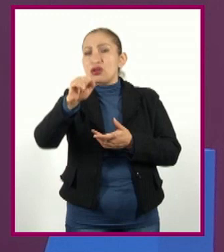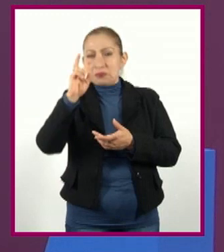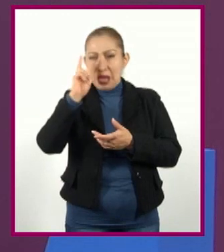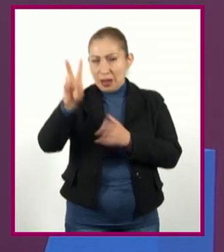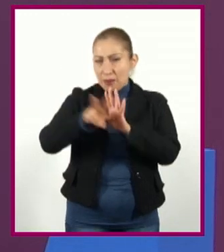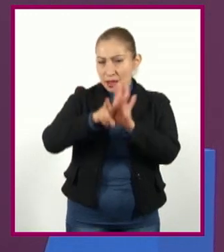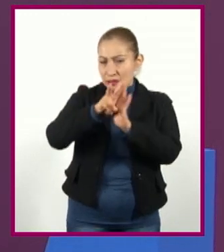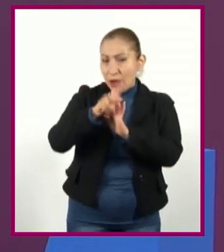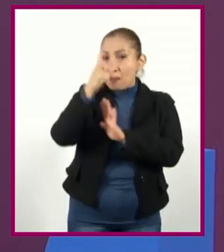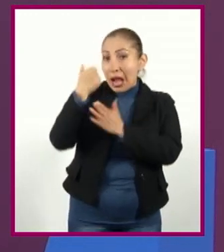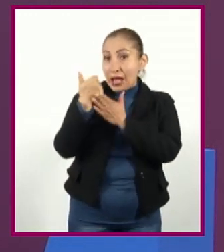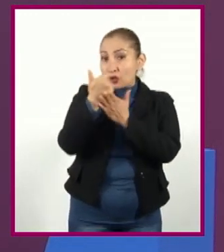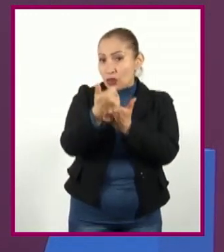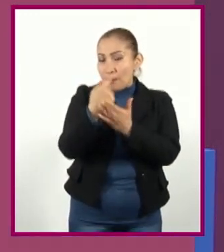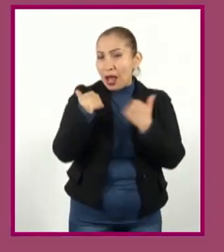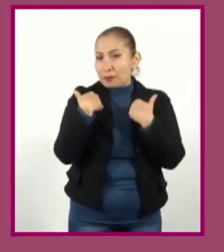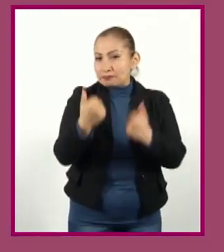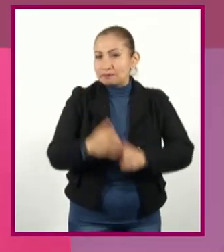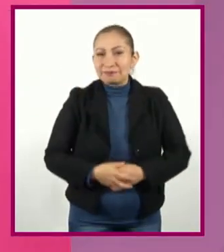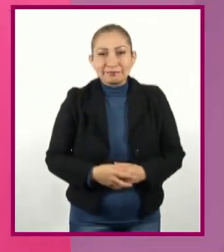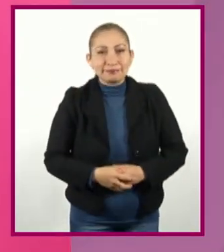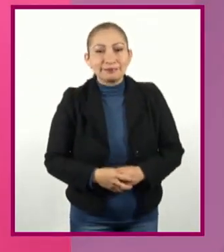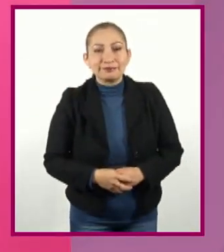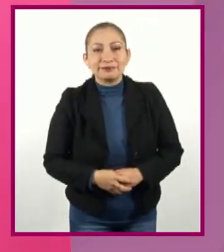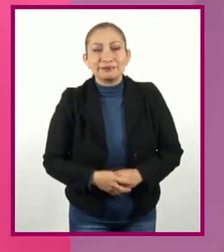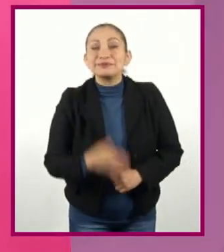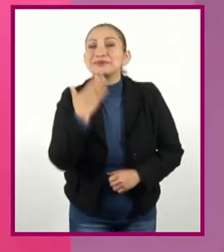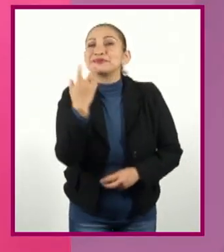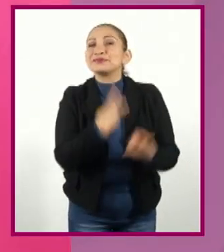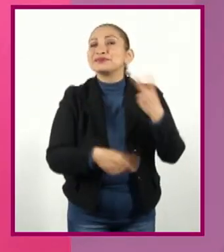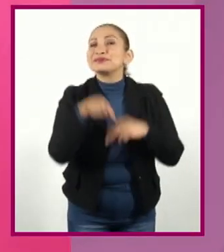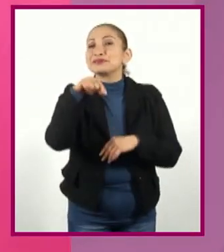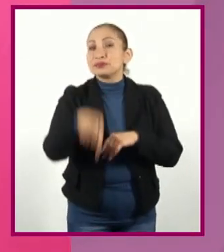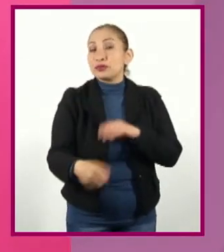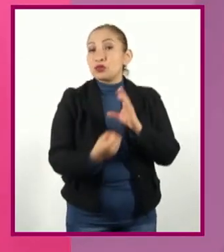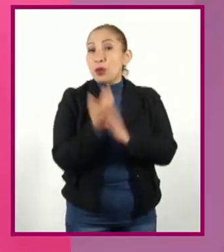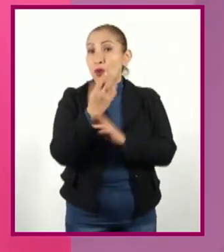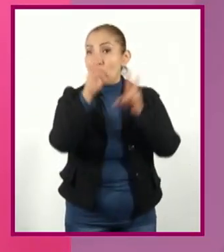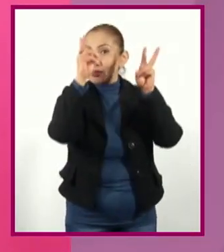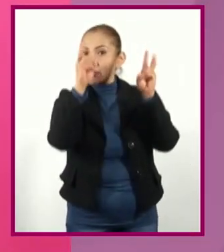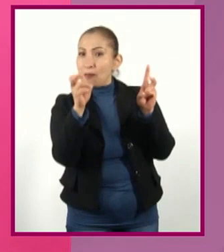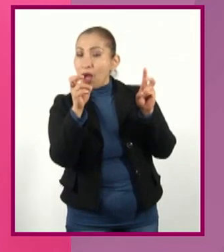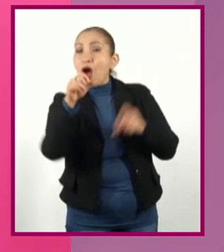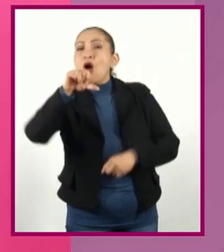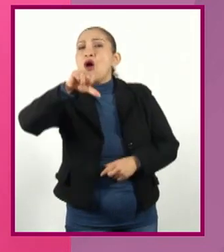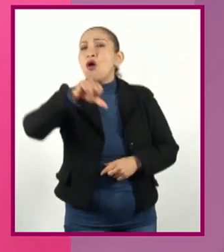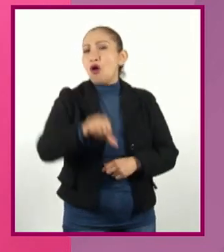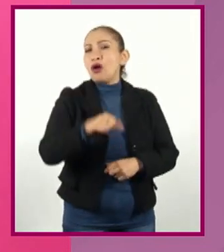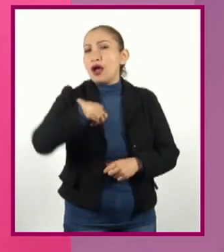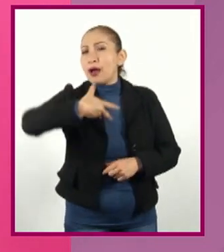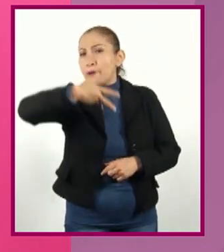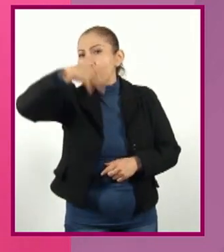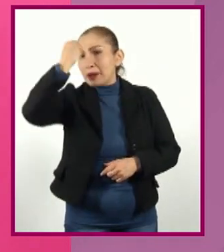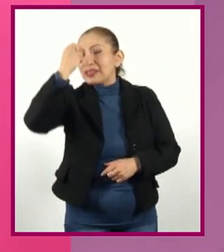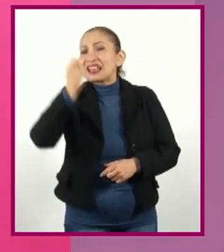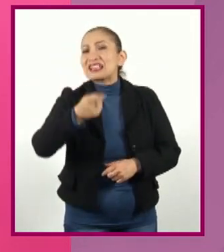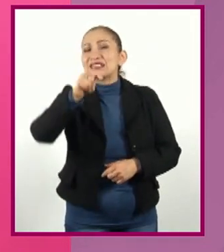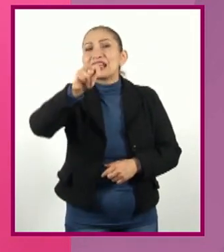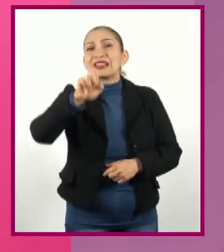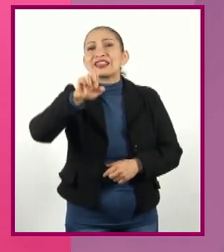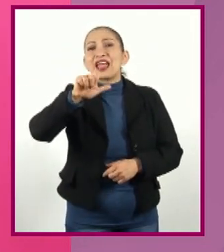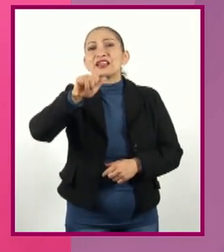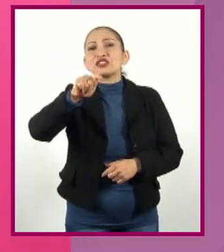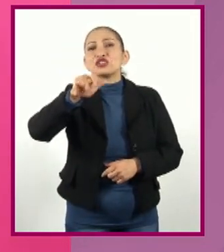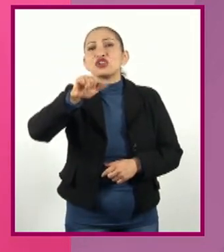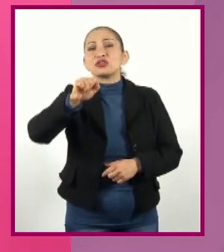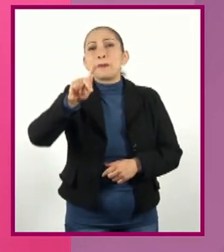que nos ayudará a entenderlo. Bienvenidos a este nuevo programa. En esta ocasión aprenderemos sobre los textos